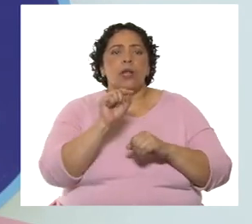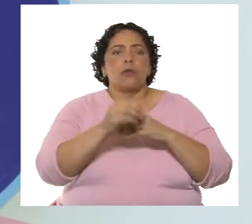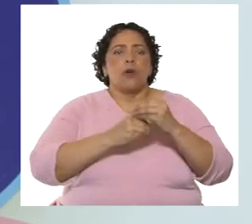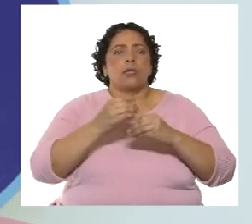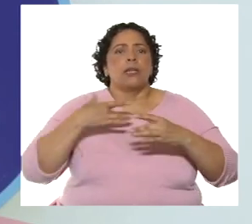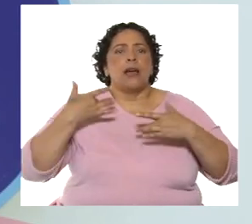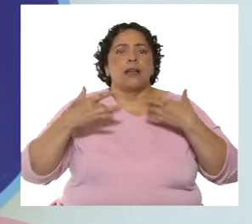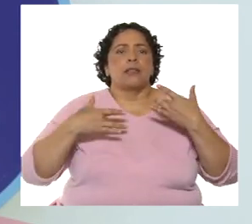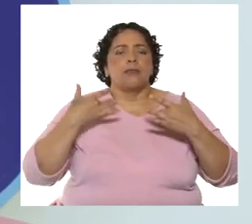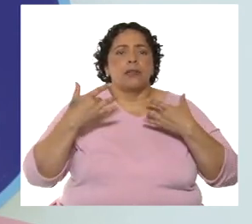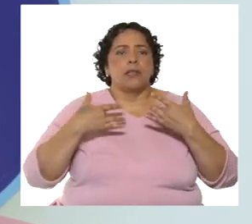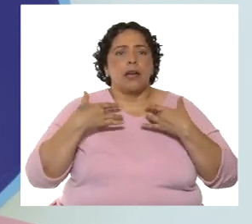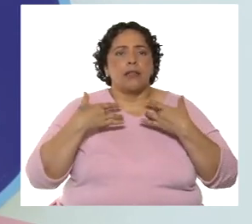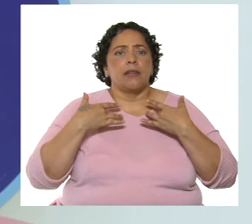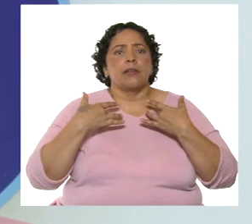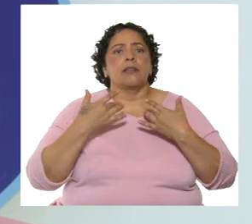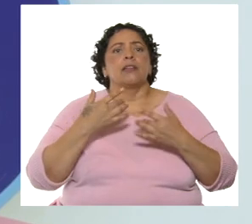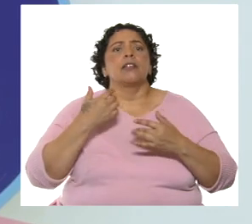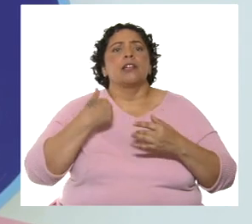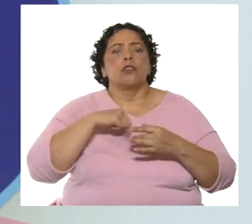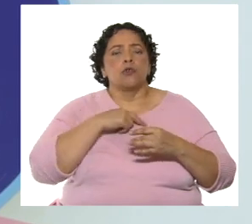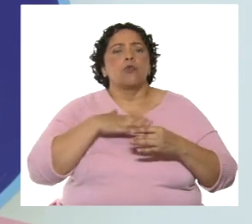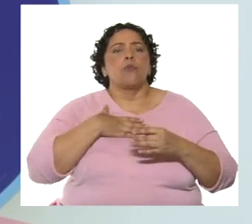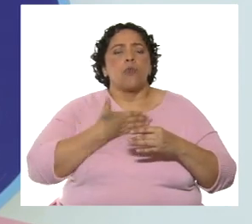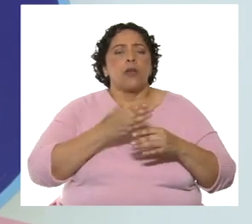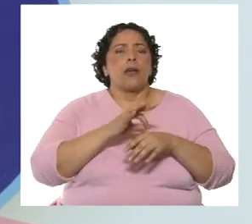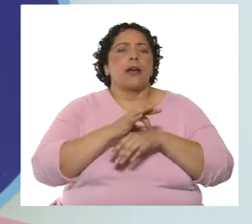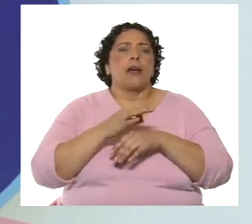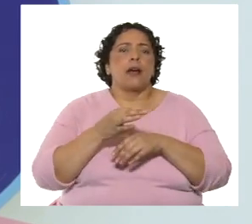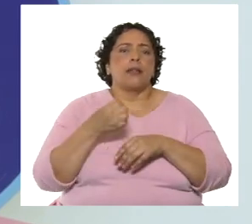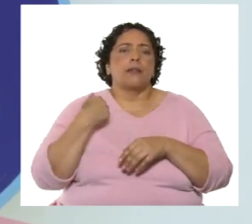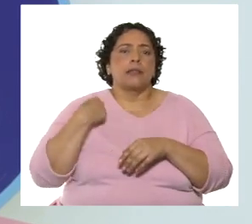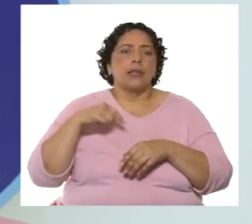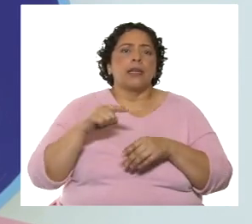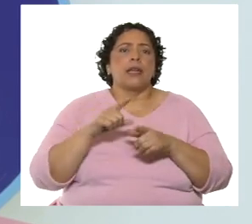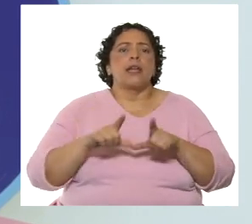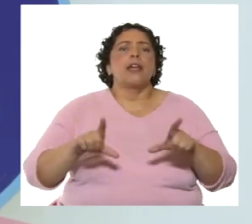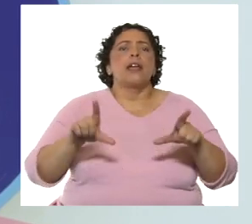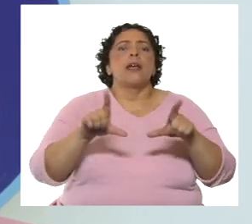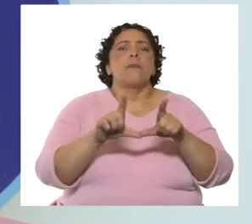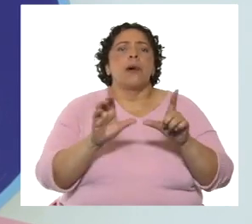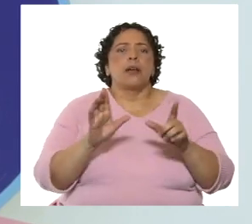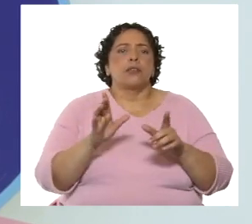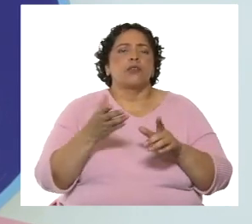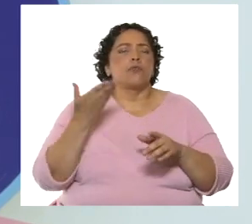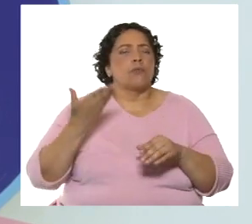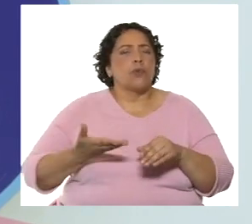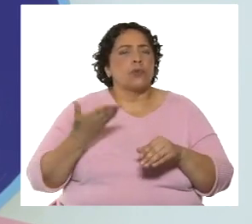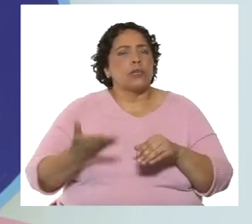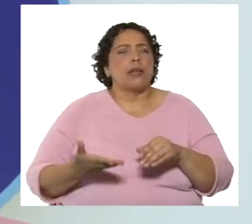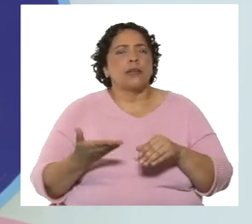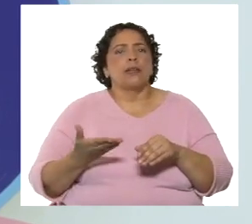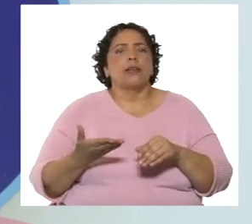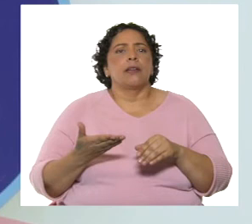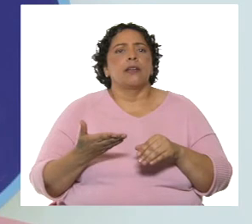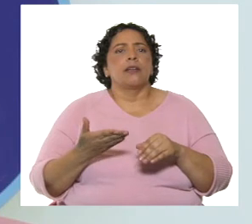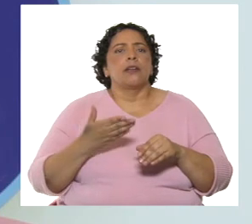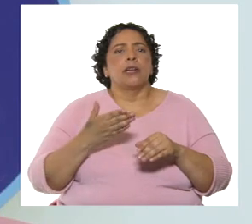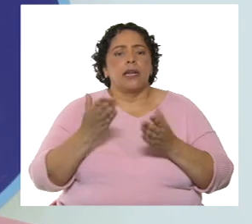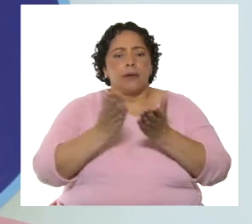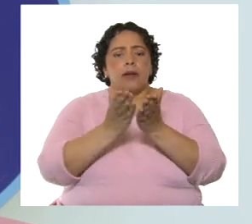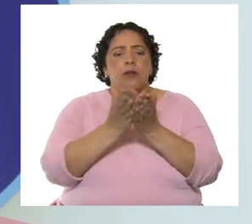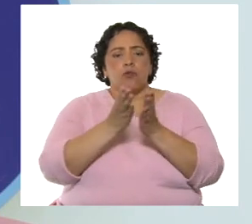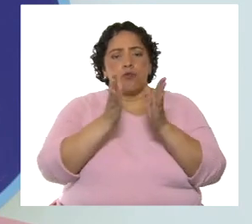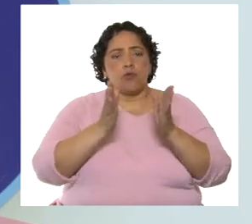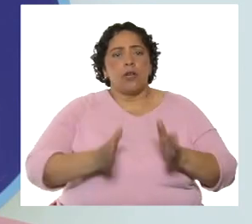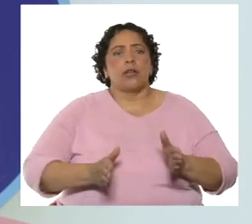actividades pedagógicas, que tengamos ese espacio tan importante. Y es bien fundamental que el